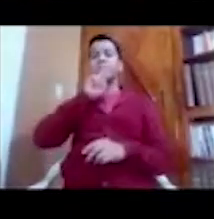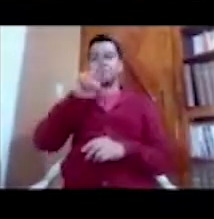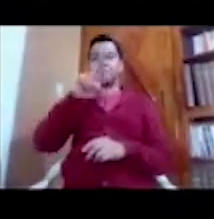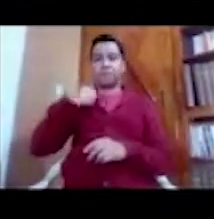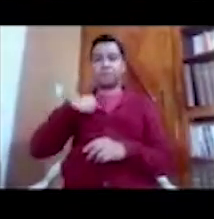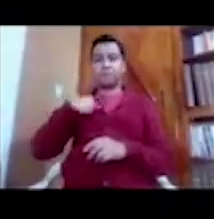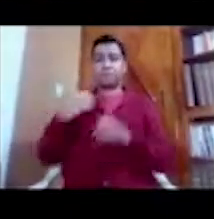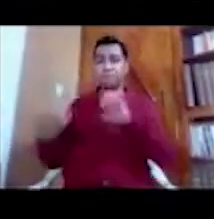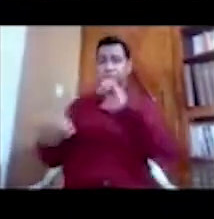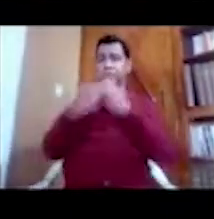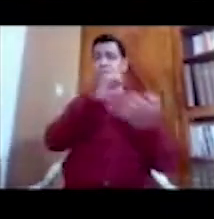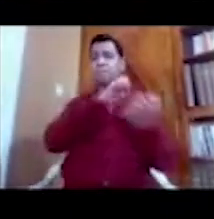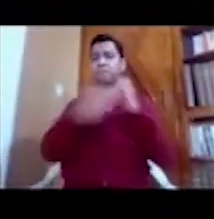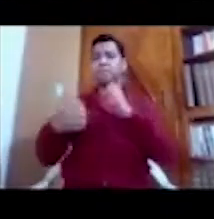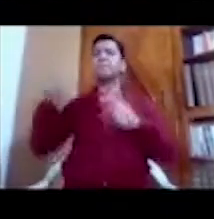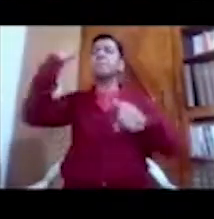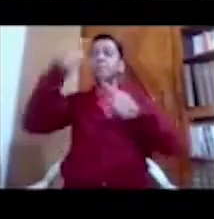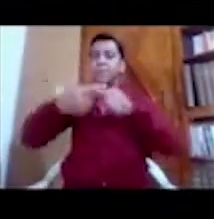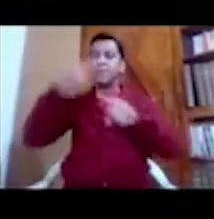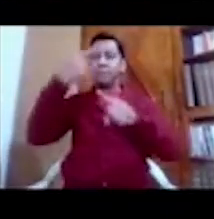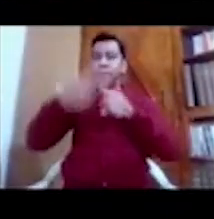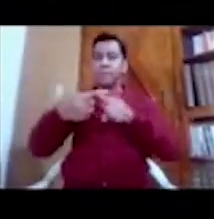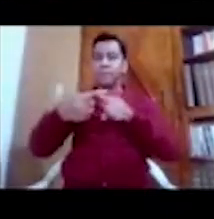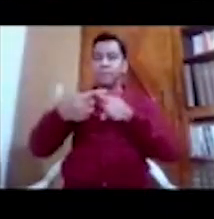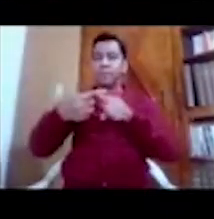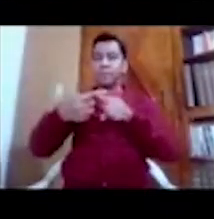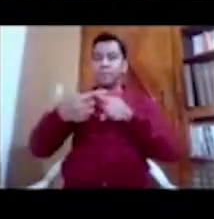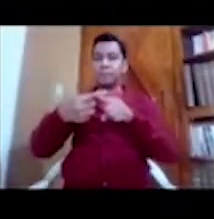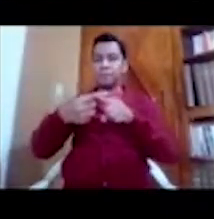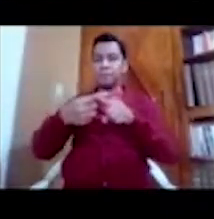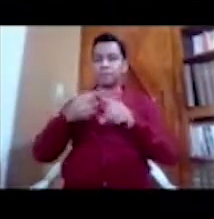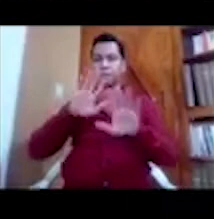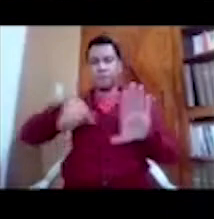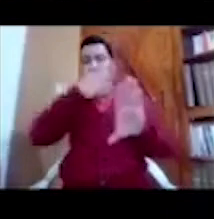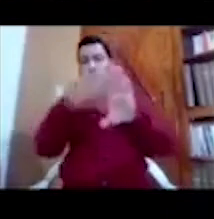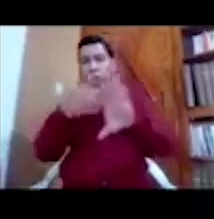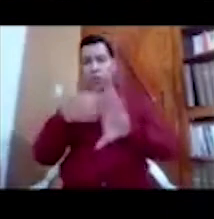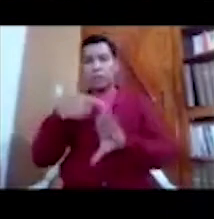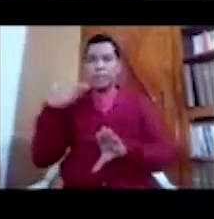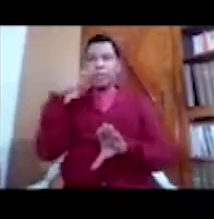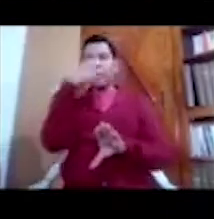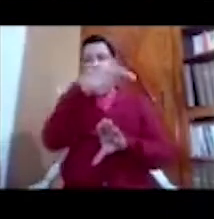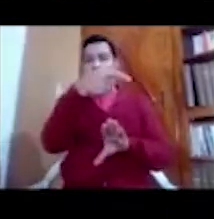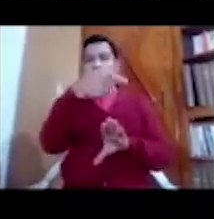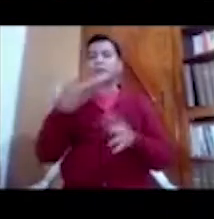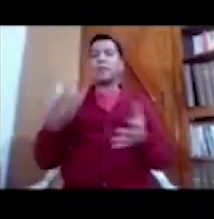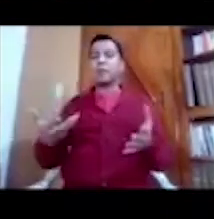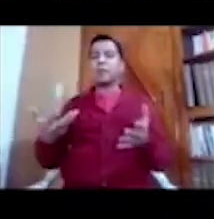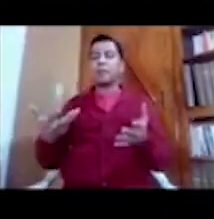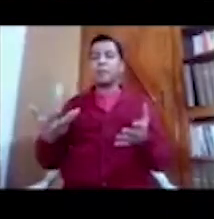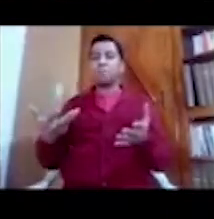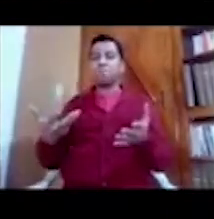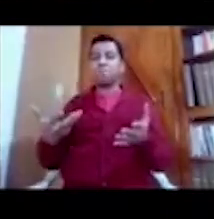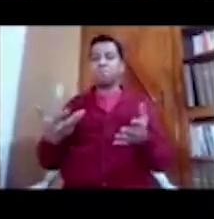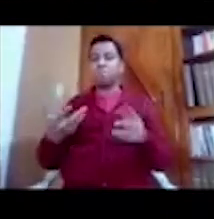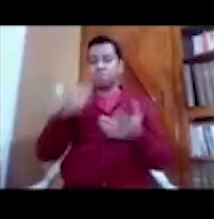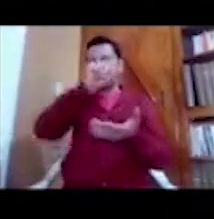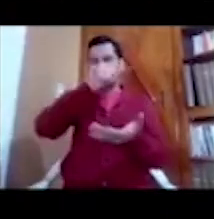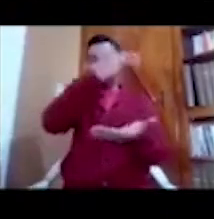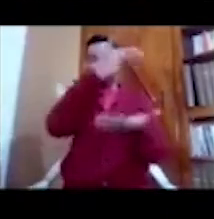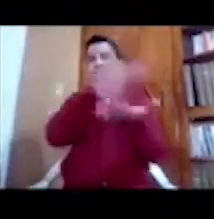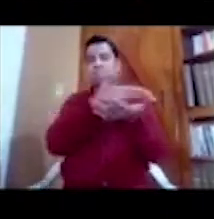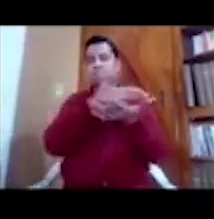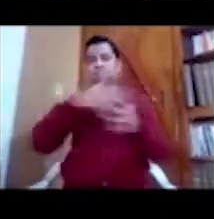enemigos, los rivales, ¿quiénes eran los que estaban en contra de la expansión de los tenochcas y su